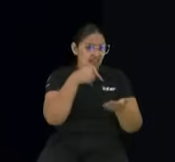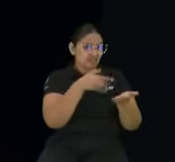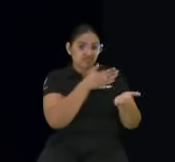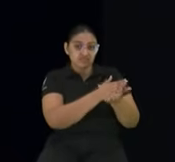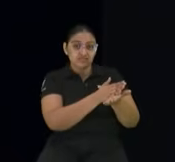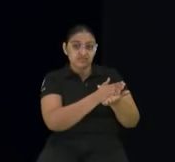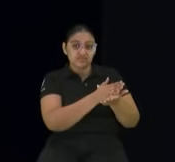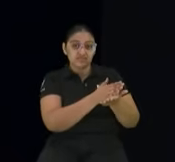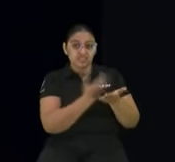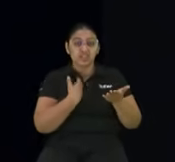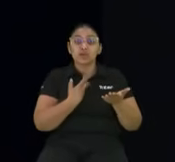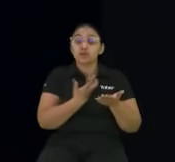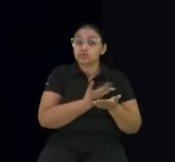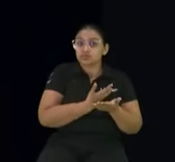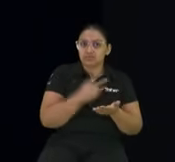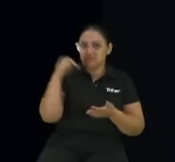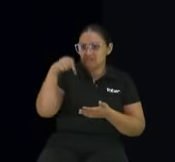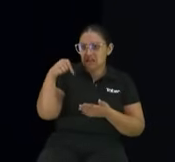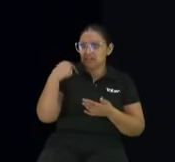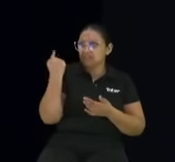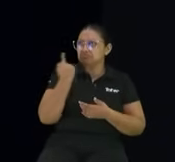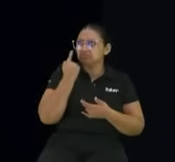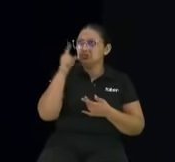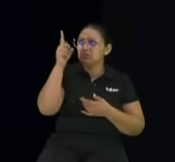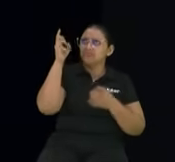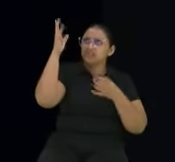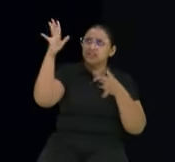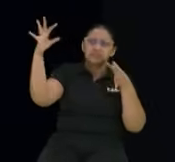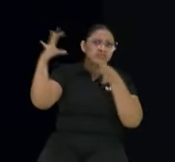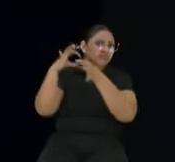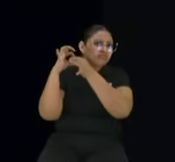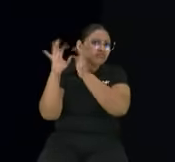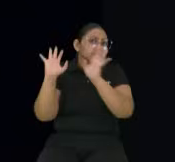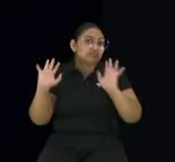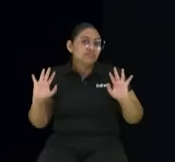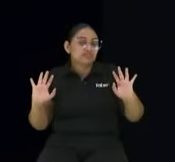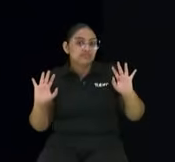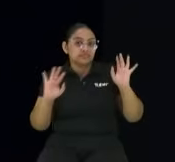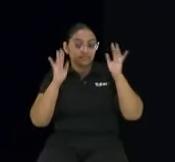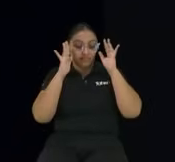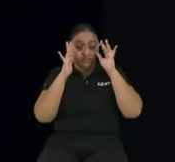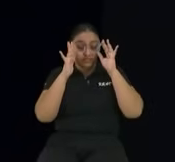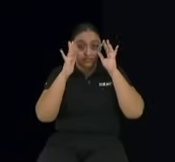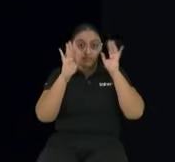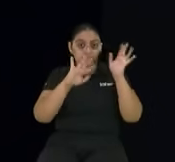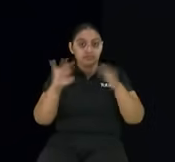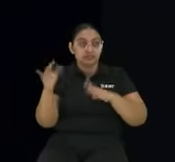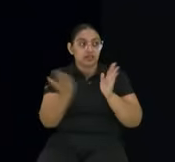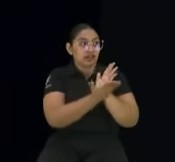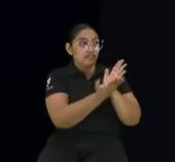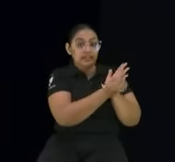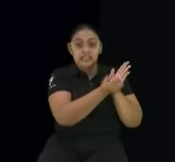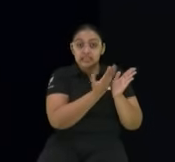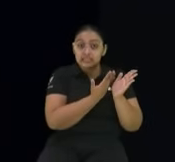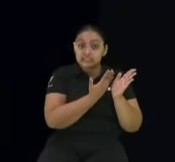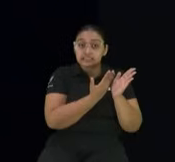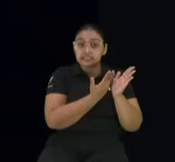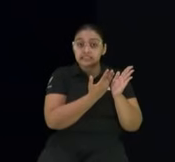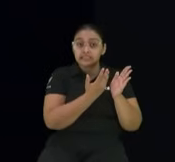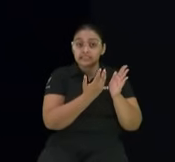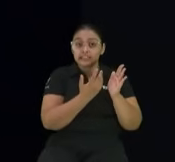fortalecemos en El poder del Señor me quiero anticipar un poquito por eso la palabra dice Todo lo puedo en Cristo que